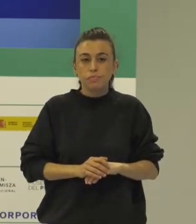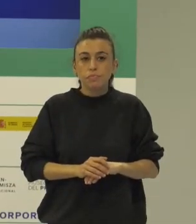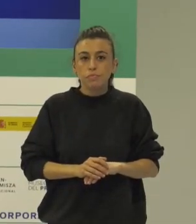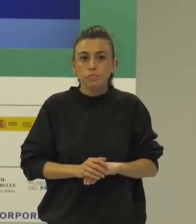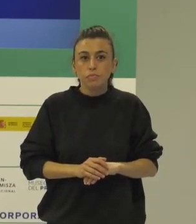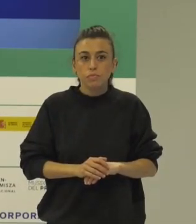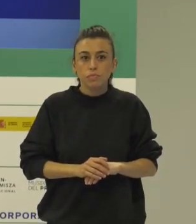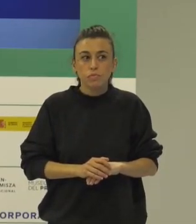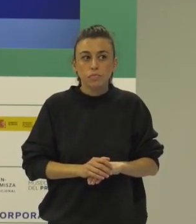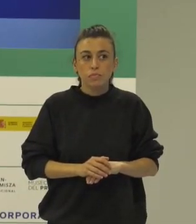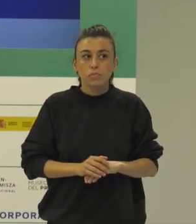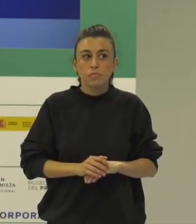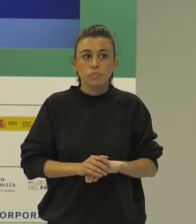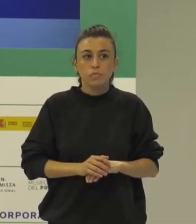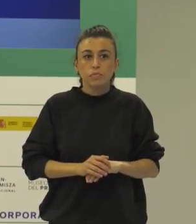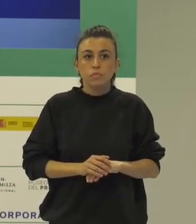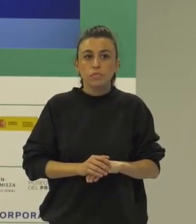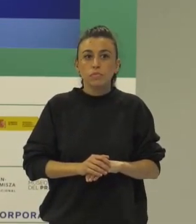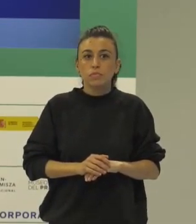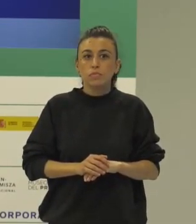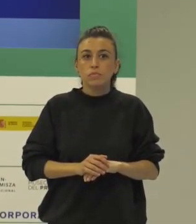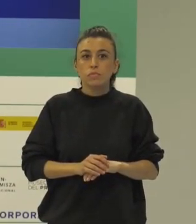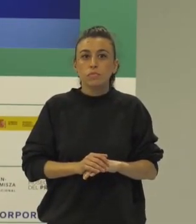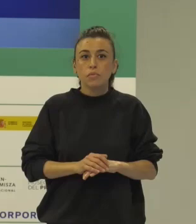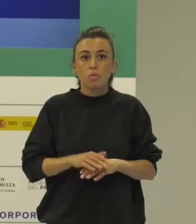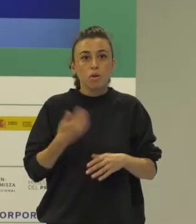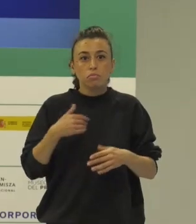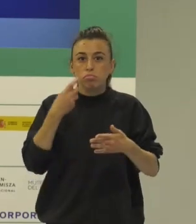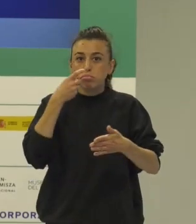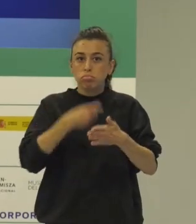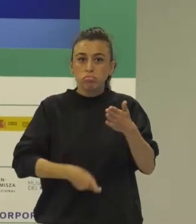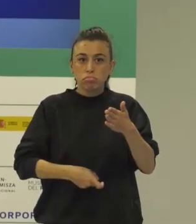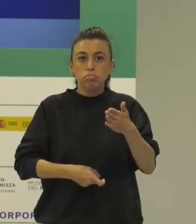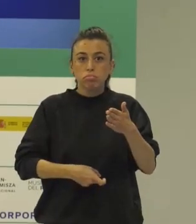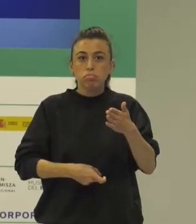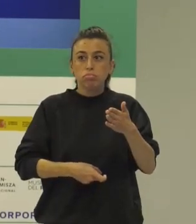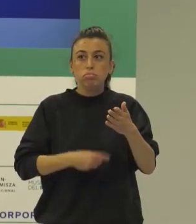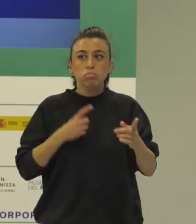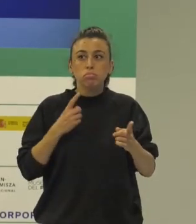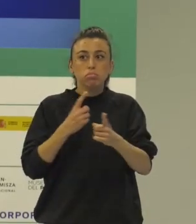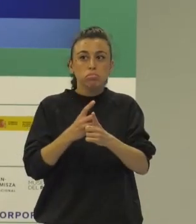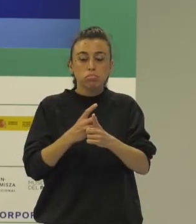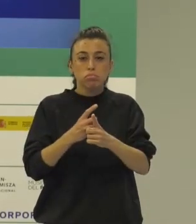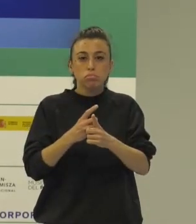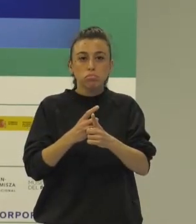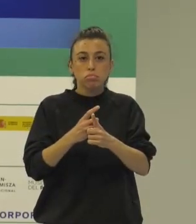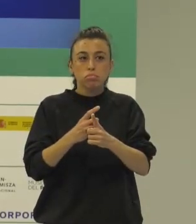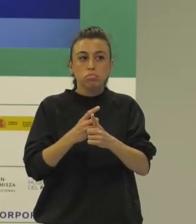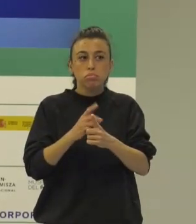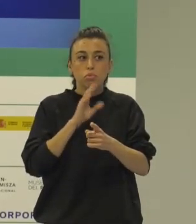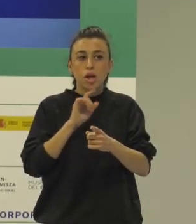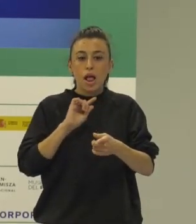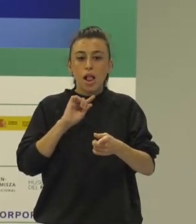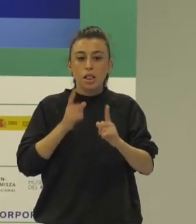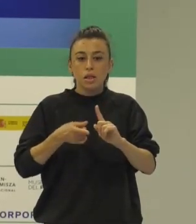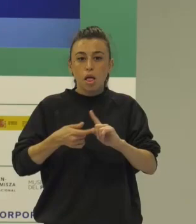es un acto extremo, porque ya tiene un obispo encarcelado. Ortega es el único dictador que se ha atrevido